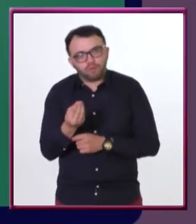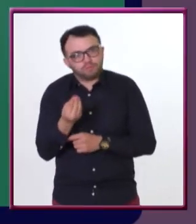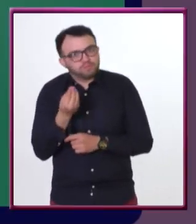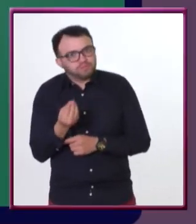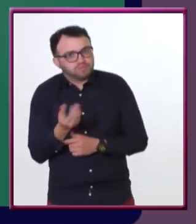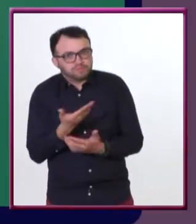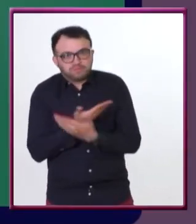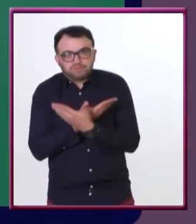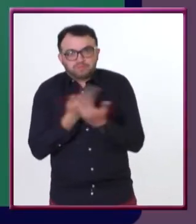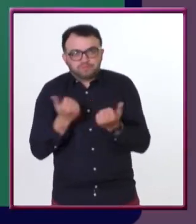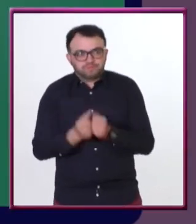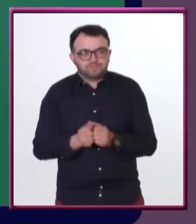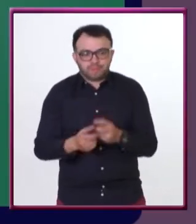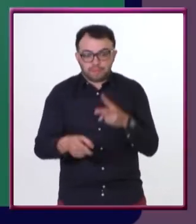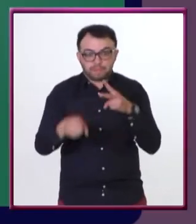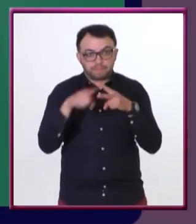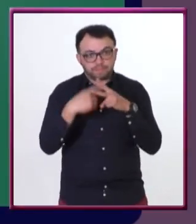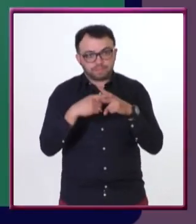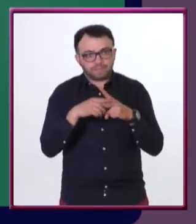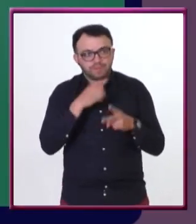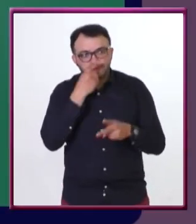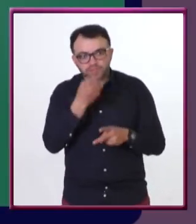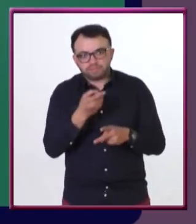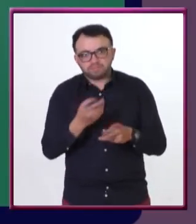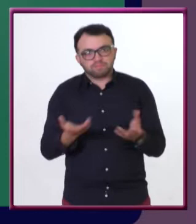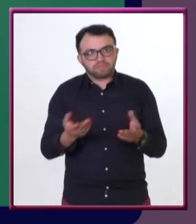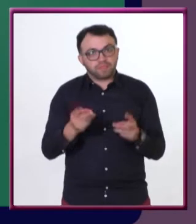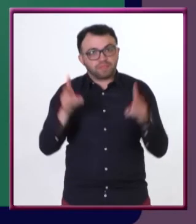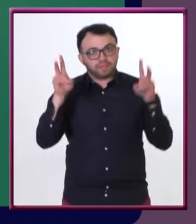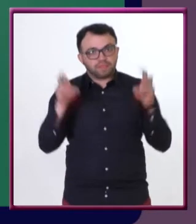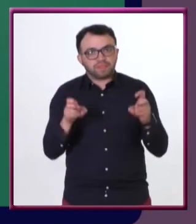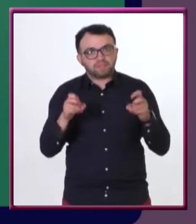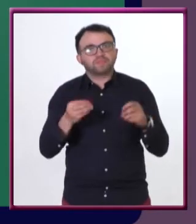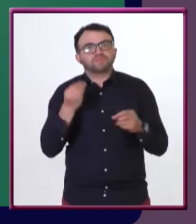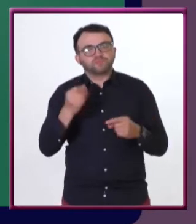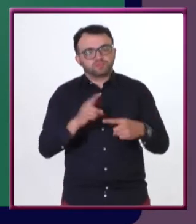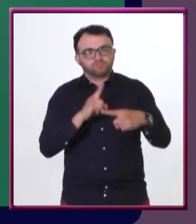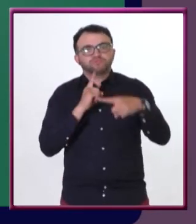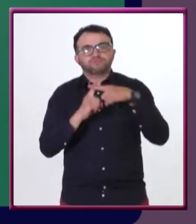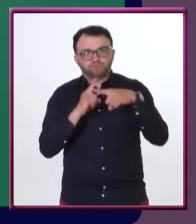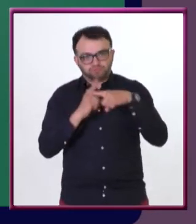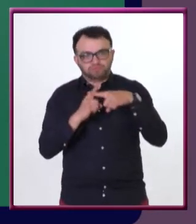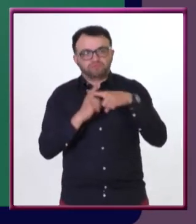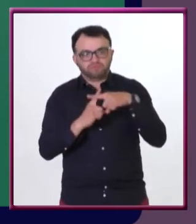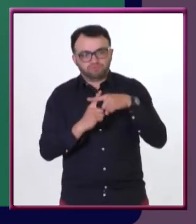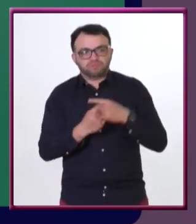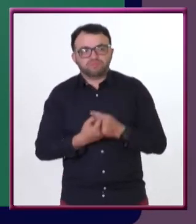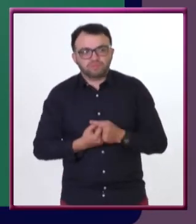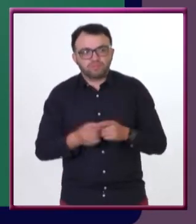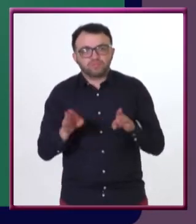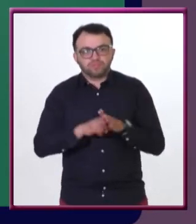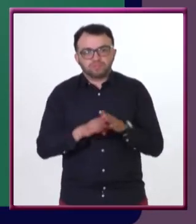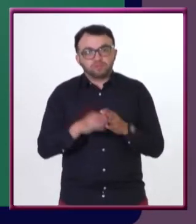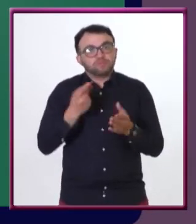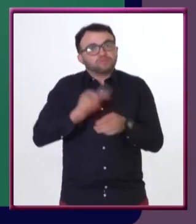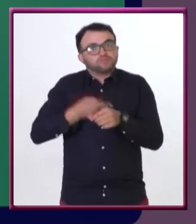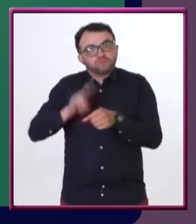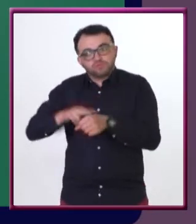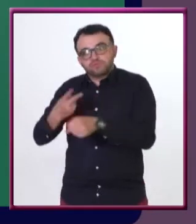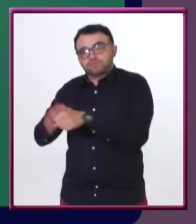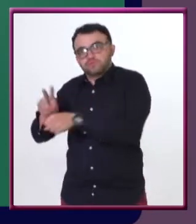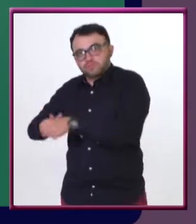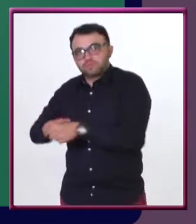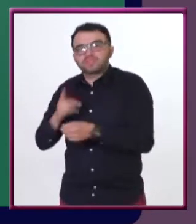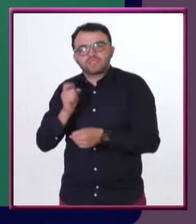este problema es un tema de sumas, exponentes y bases. El que se haya doblado el resultado de cada casilla implica que